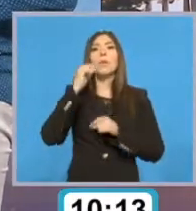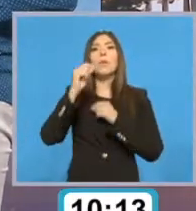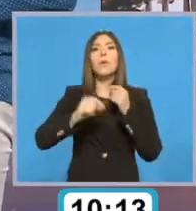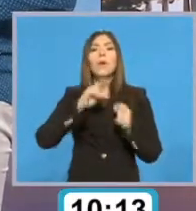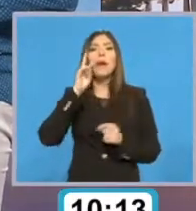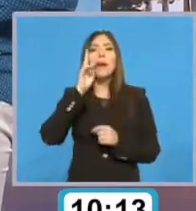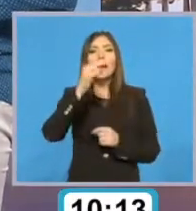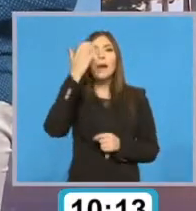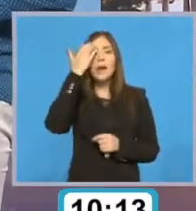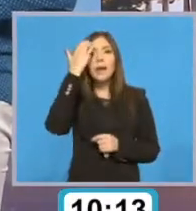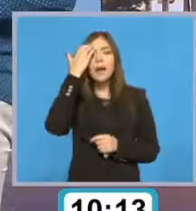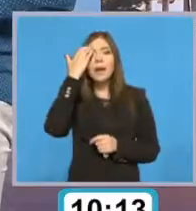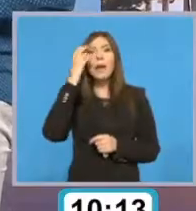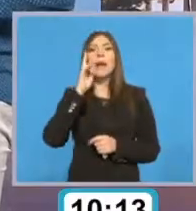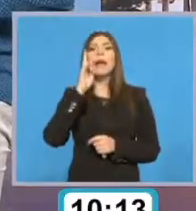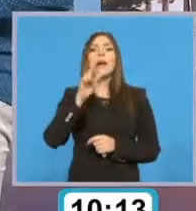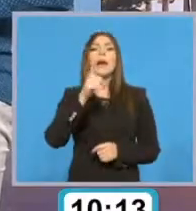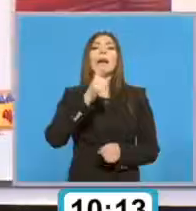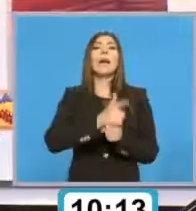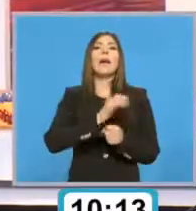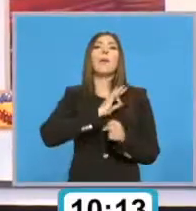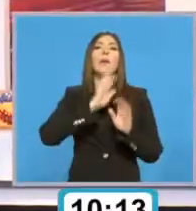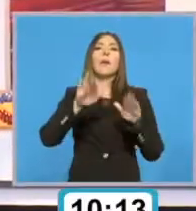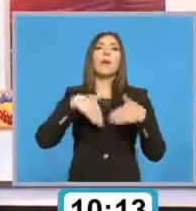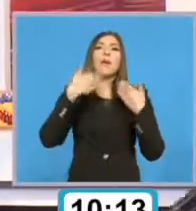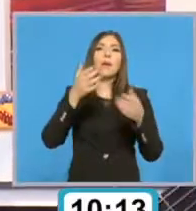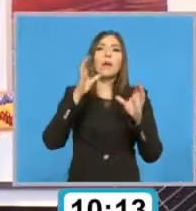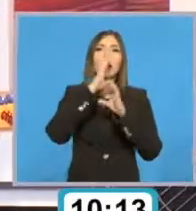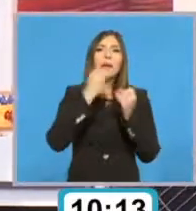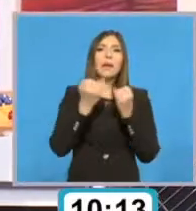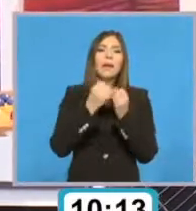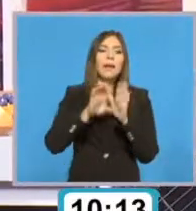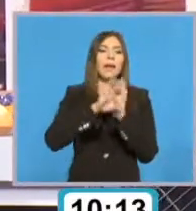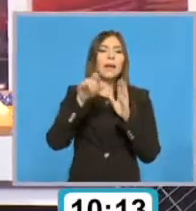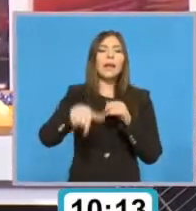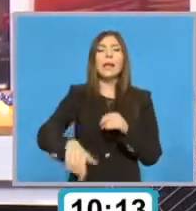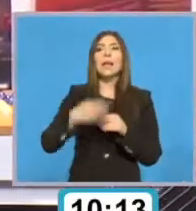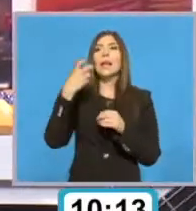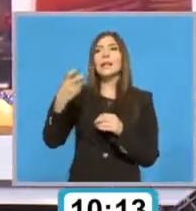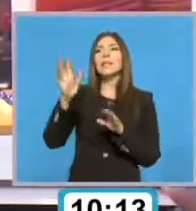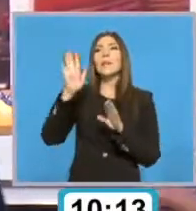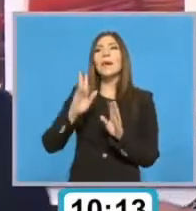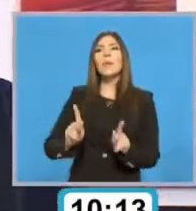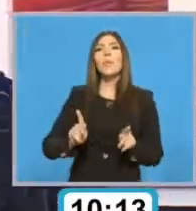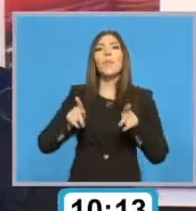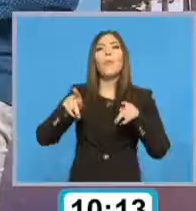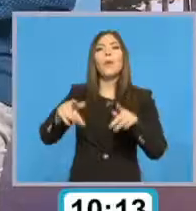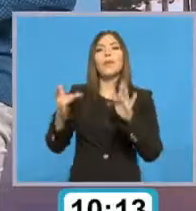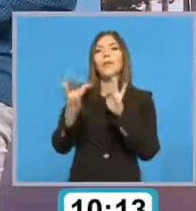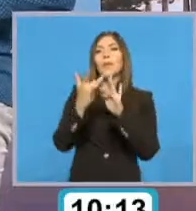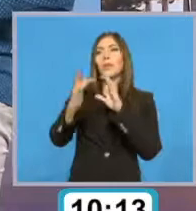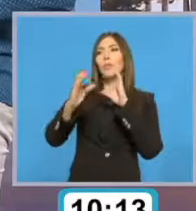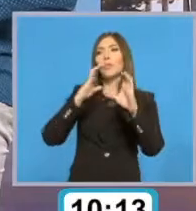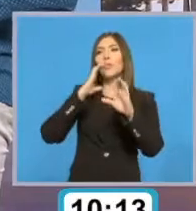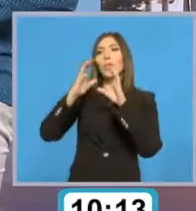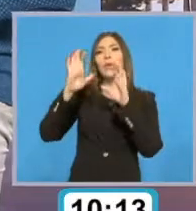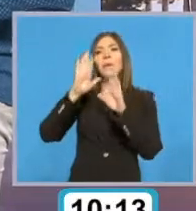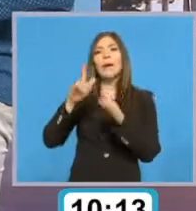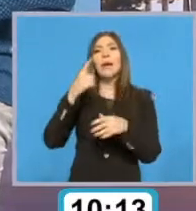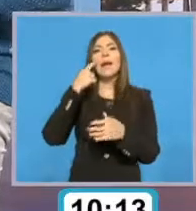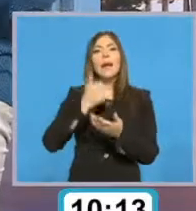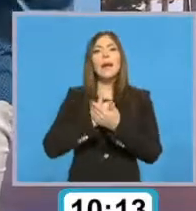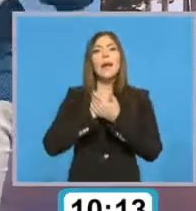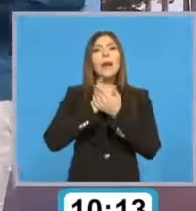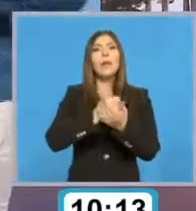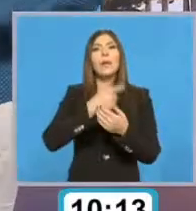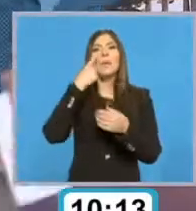a nuestros conciertos y que produce, ¿no? Un programa como el de hoy, un puente para que la gente nos conozca. He visto que hay de todas las edades y eso es padre,